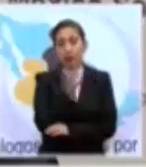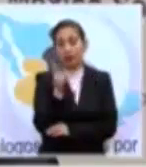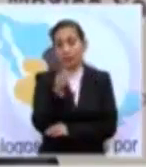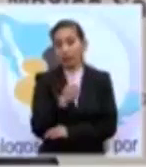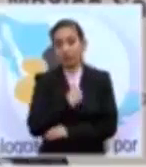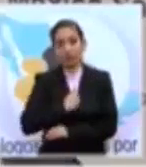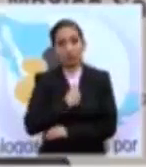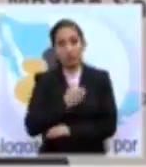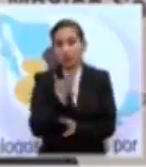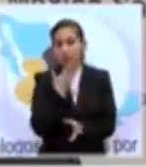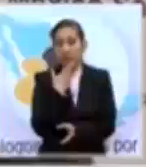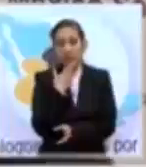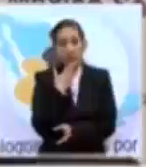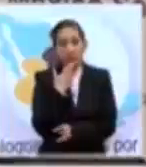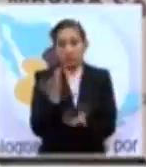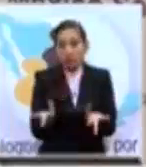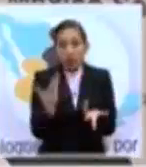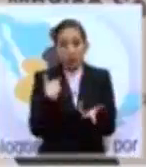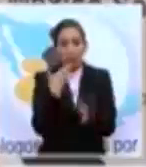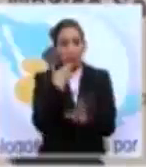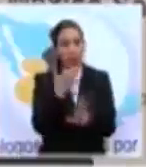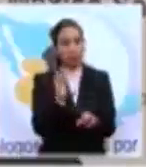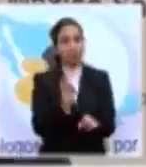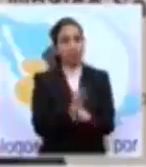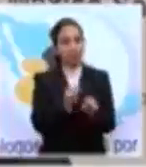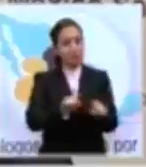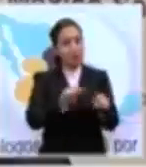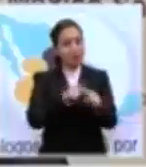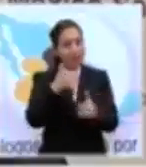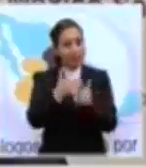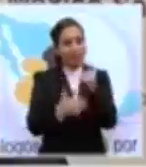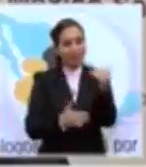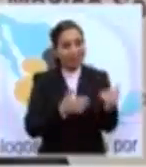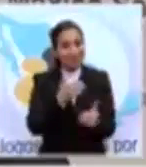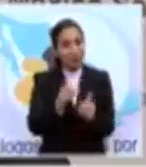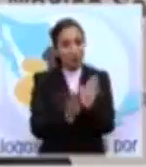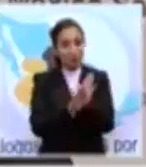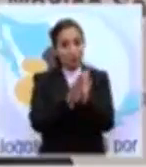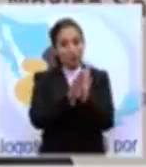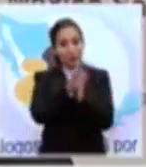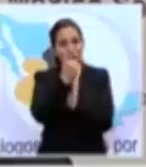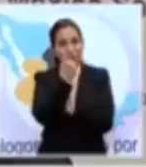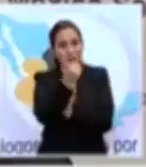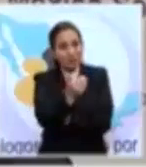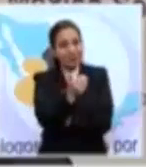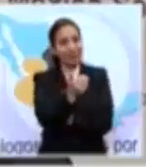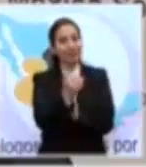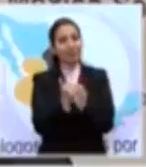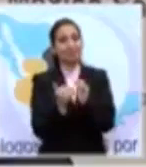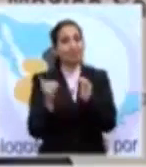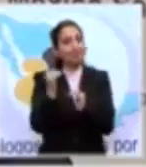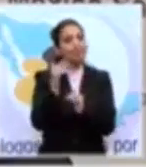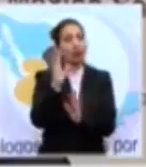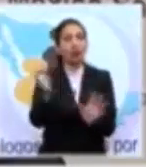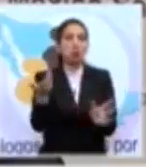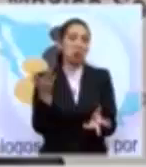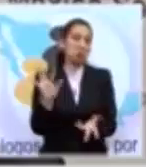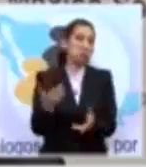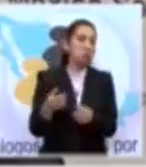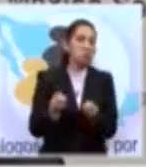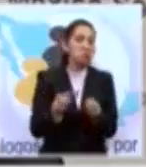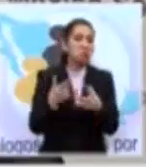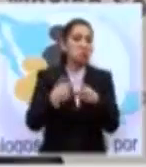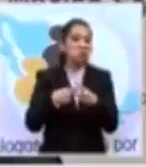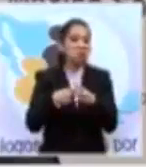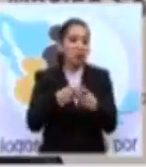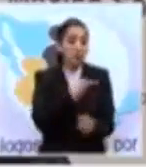no permite que la capilaridad social pueda ascender, es decir, el promedio de